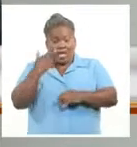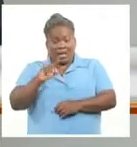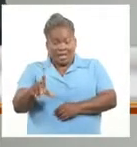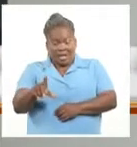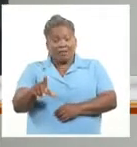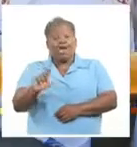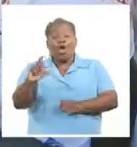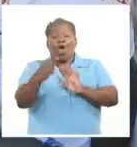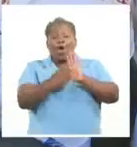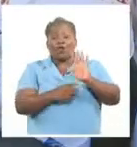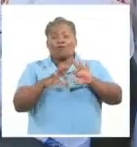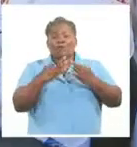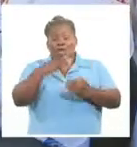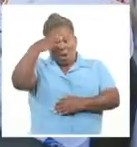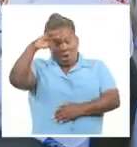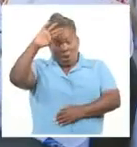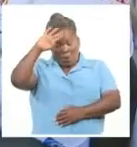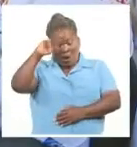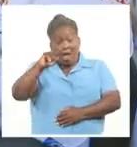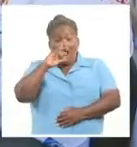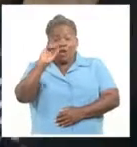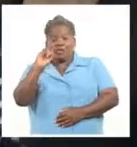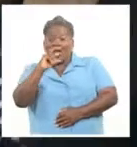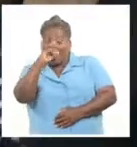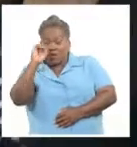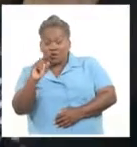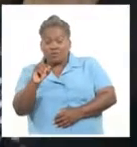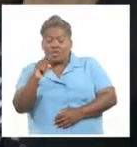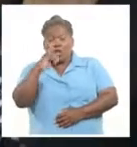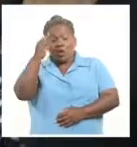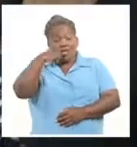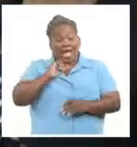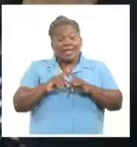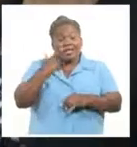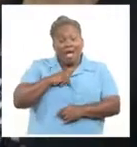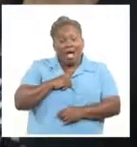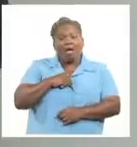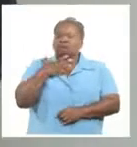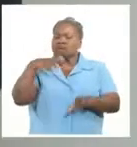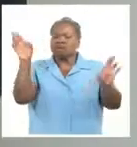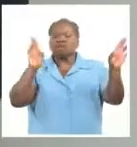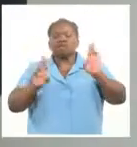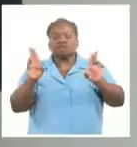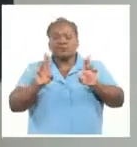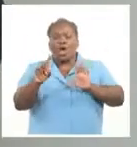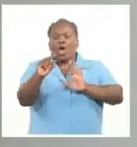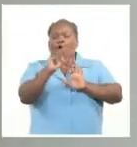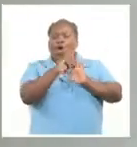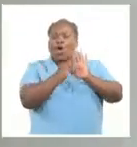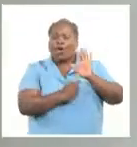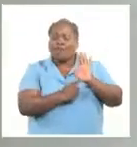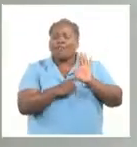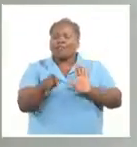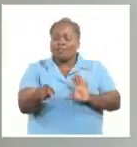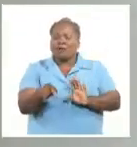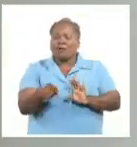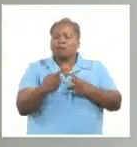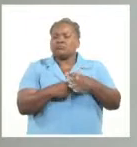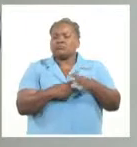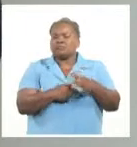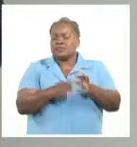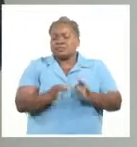triunfará, porque nuestros notarios y notarias aplauden la idea de que el código vaya por un camino que vaya siempre